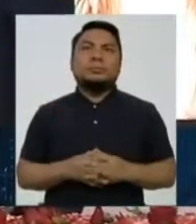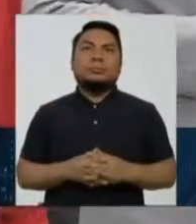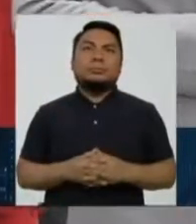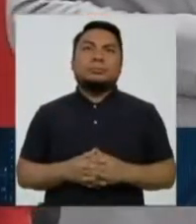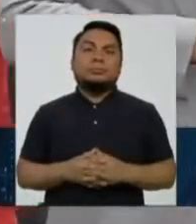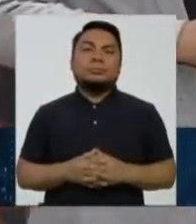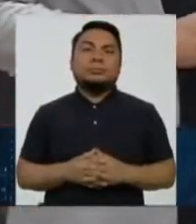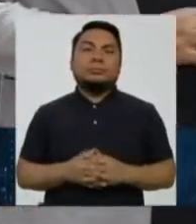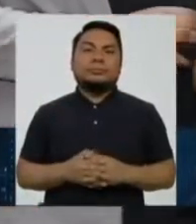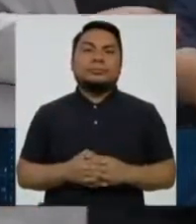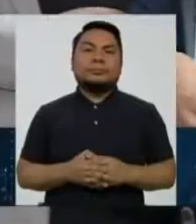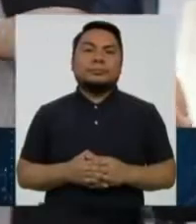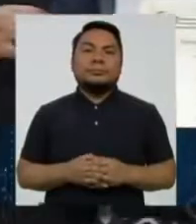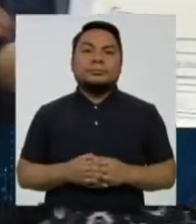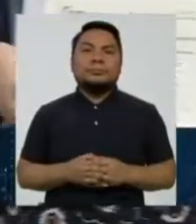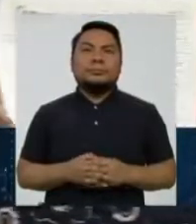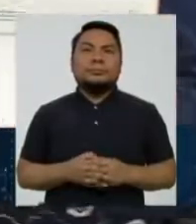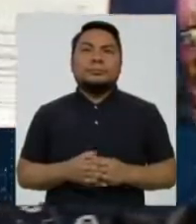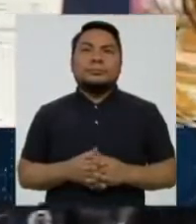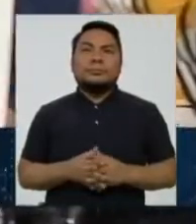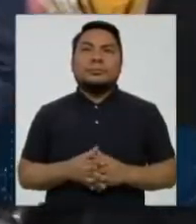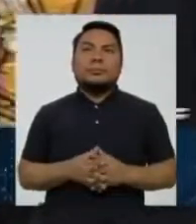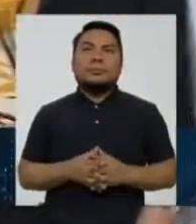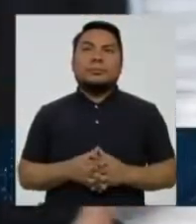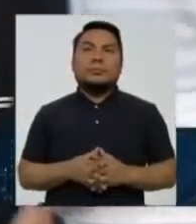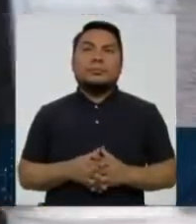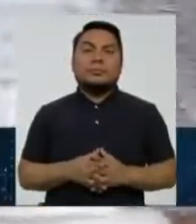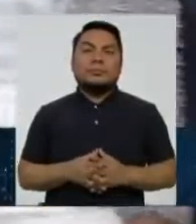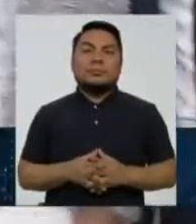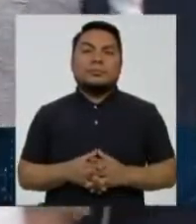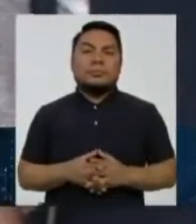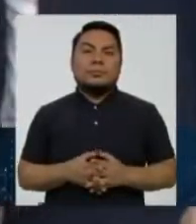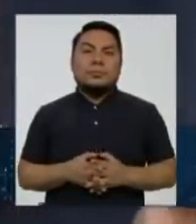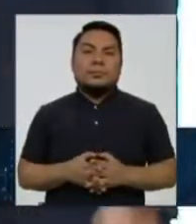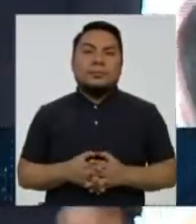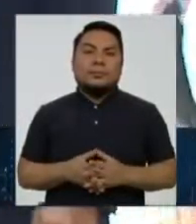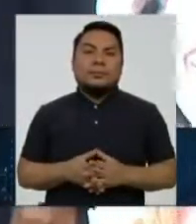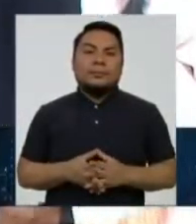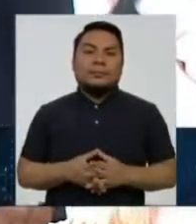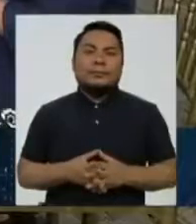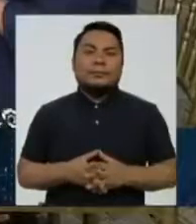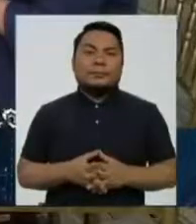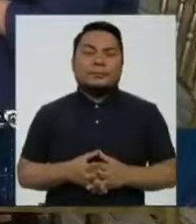se todos, uno, vamos.